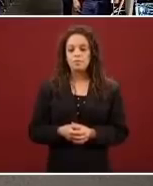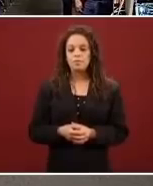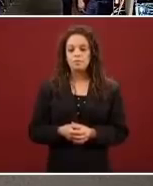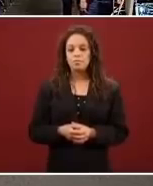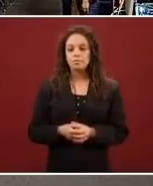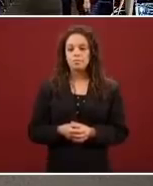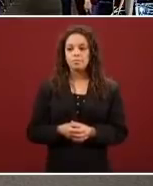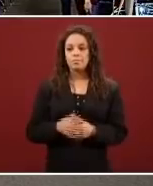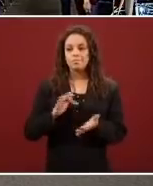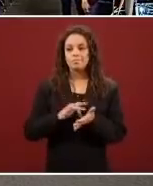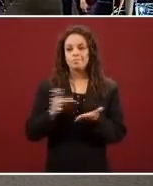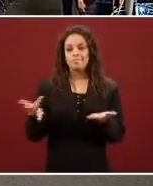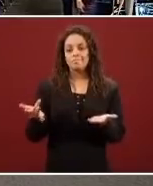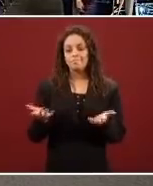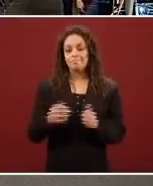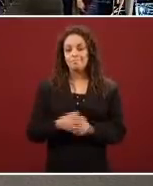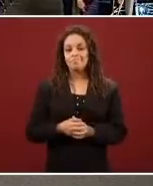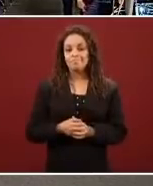Gracias.